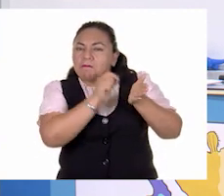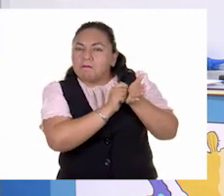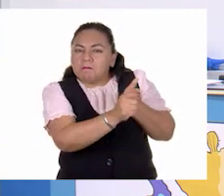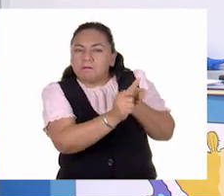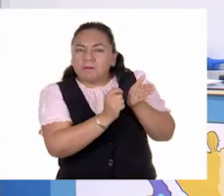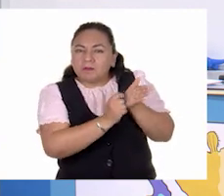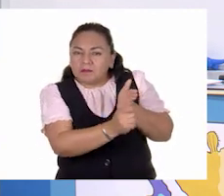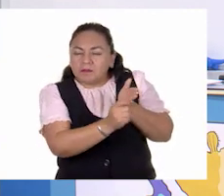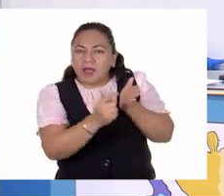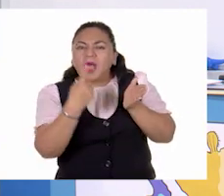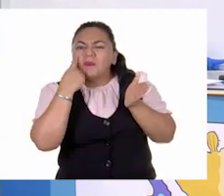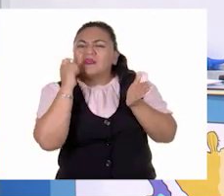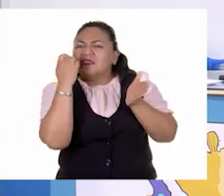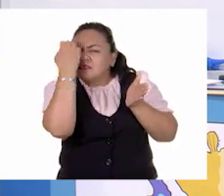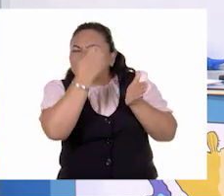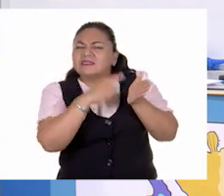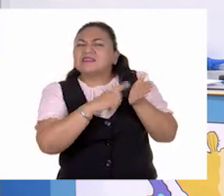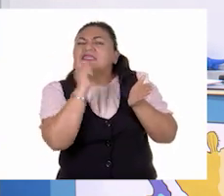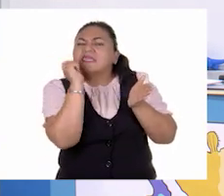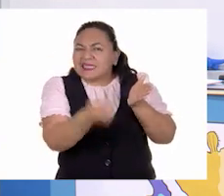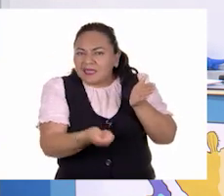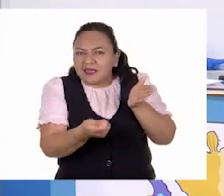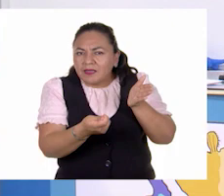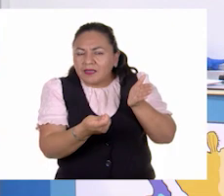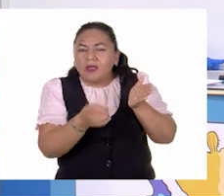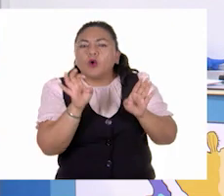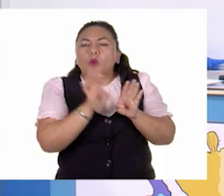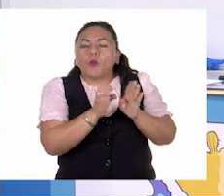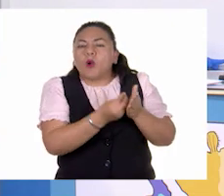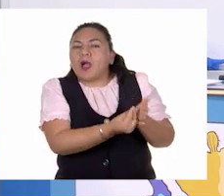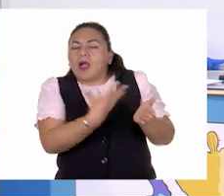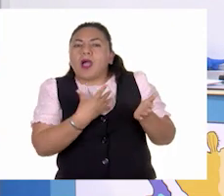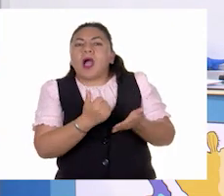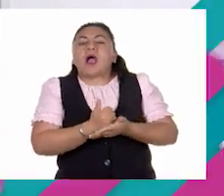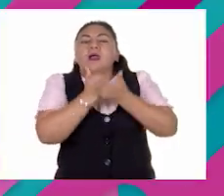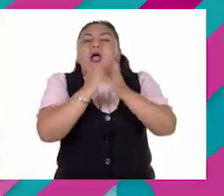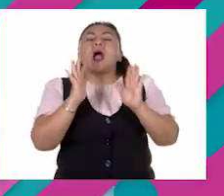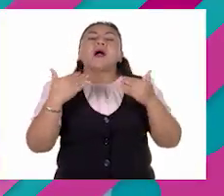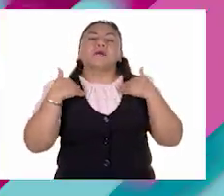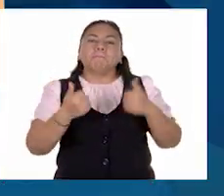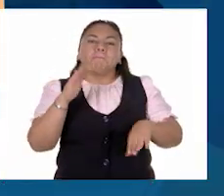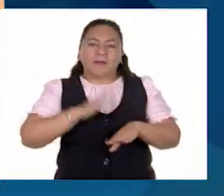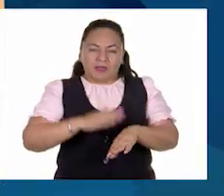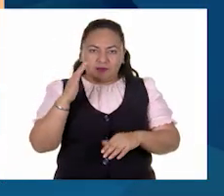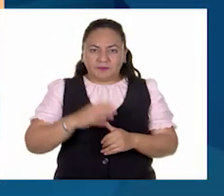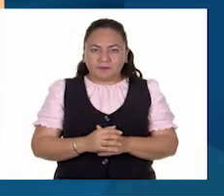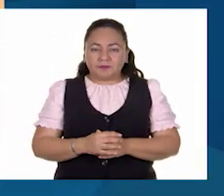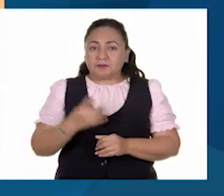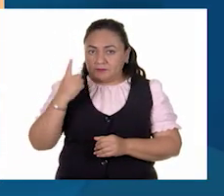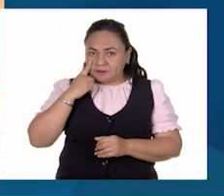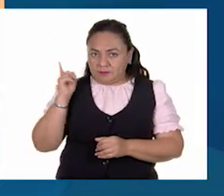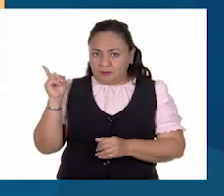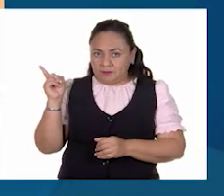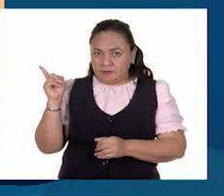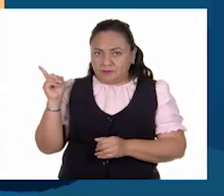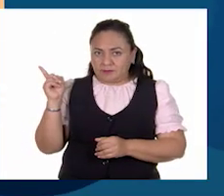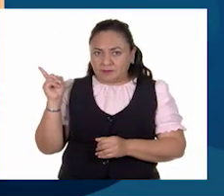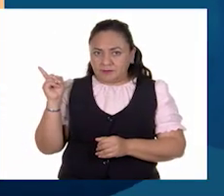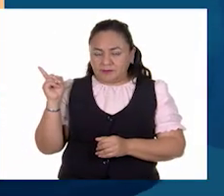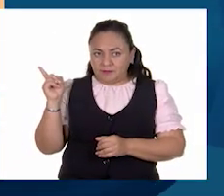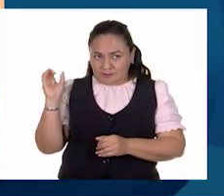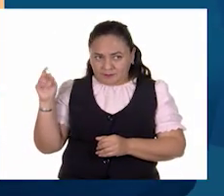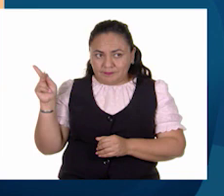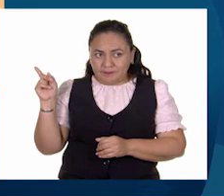para analizar qué dicen y cómo enriquecen el significado del poema. Vamos a verlo. Obsérvenlo, estudiantes en casa,